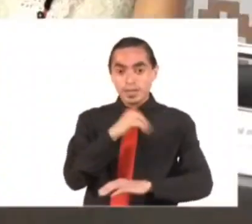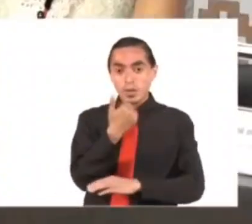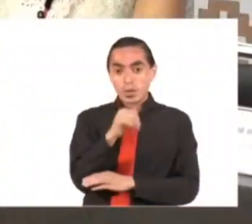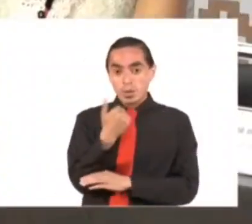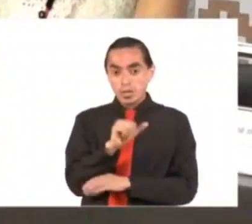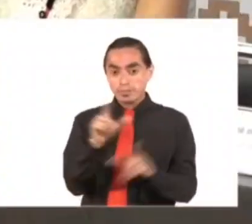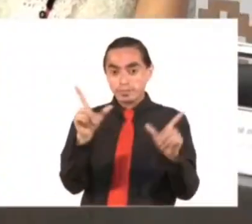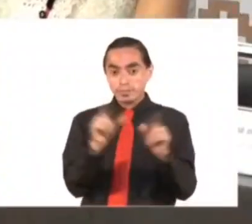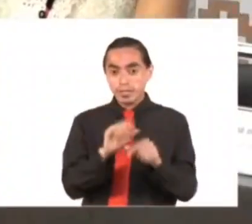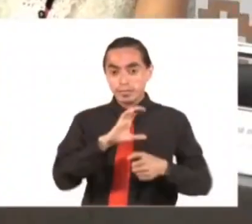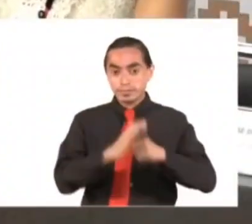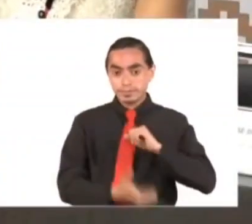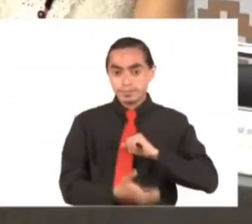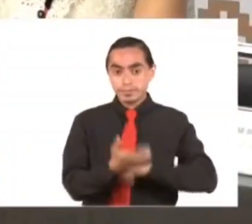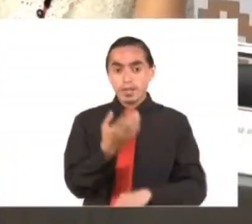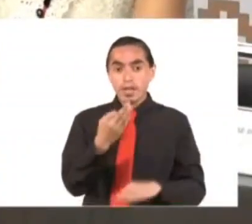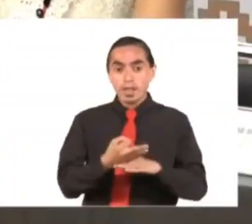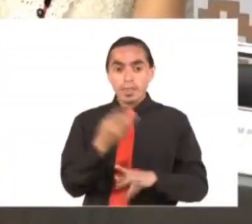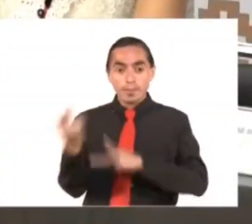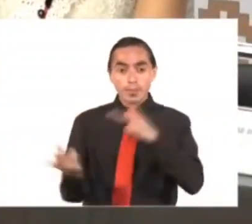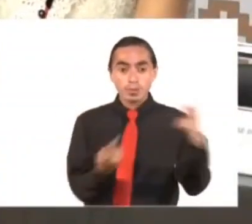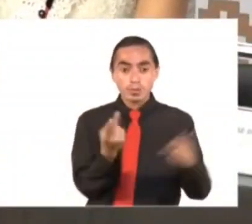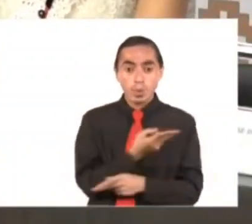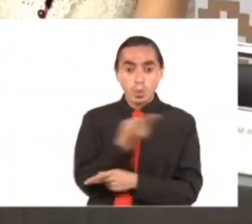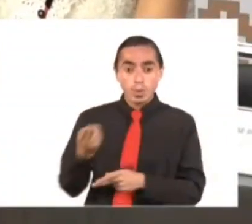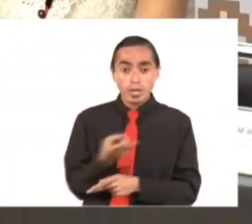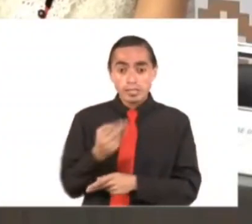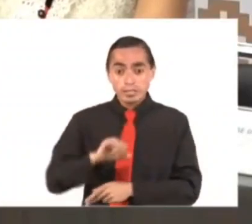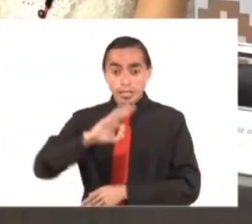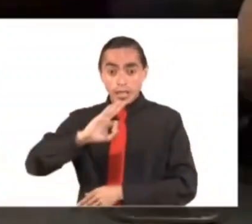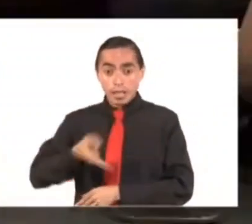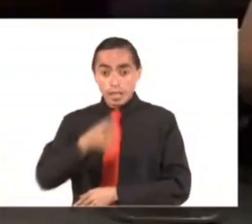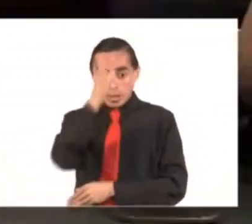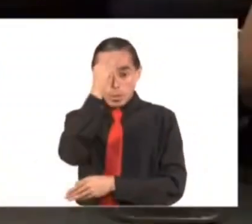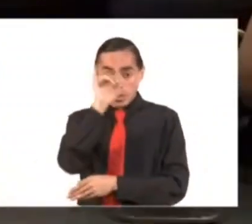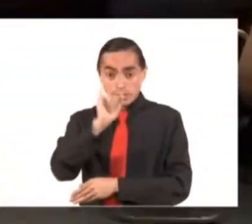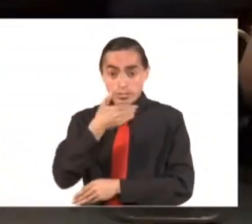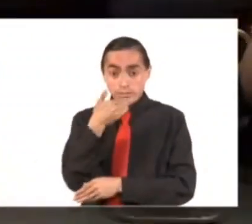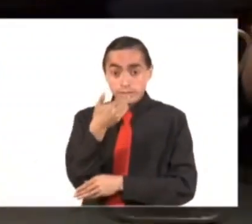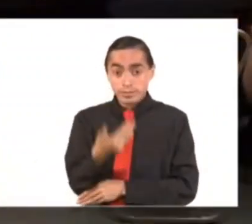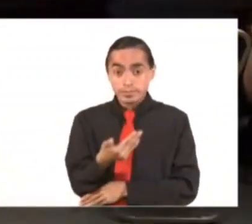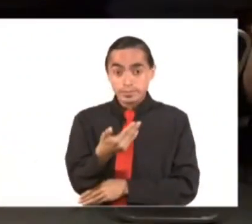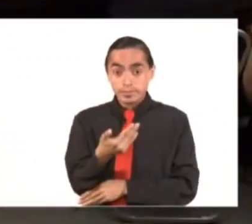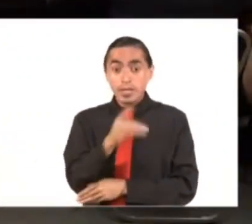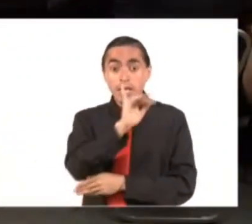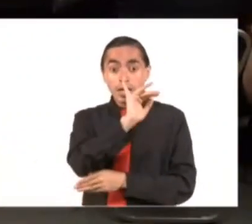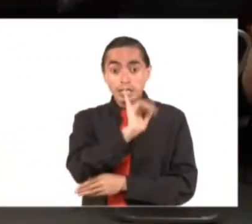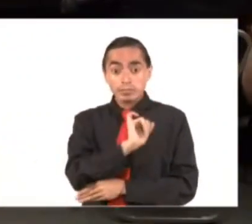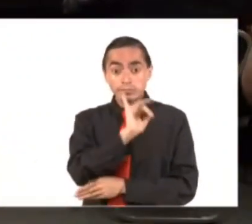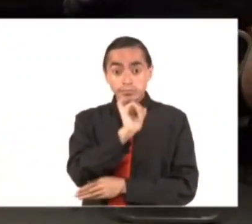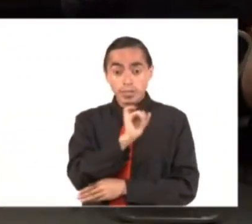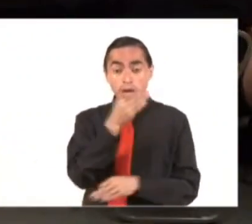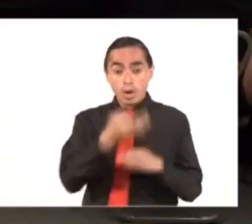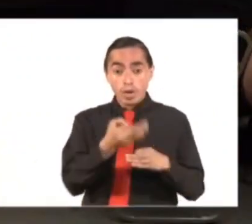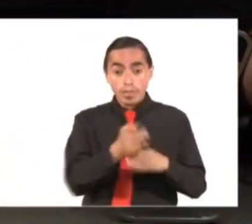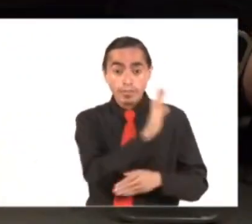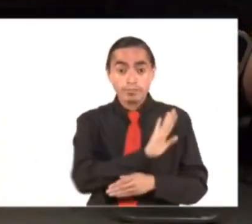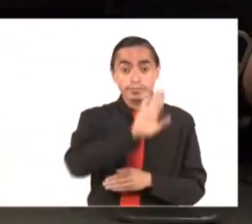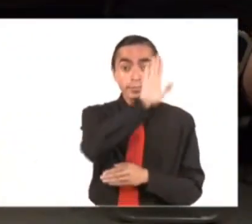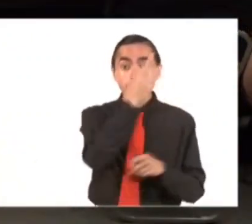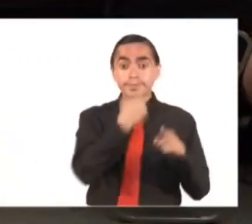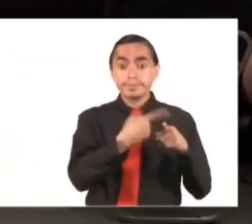clausura. Se pregunta al Pleno si están a favor de la aprobación de la propuesta. Quienes estén por la afirmativa, sírvanse manifestarlo levantando la